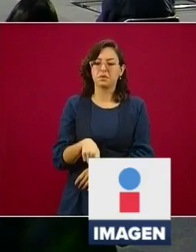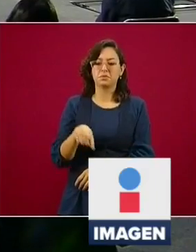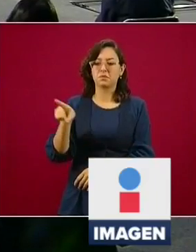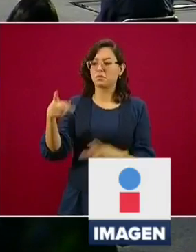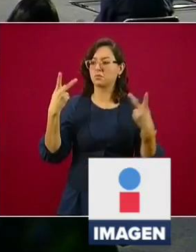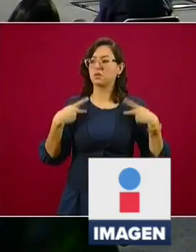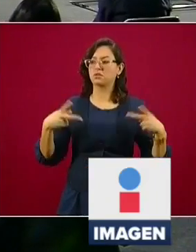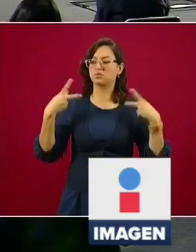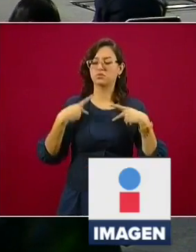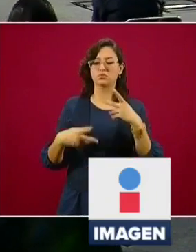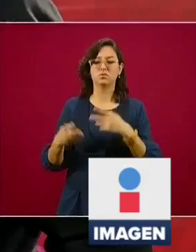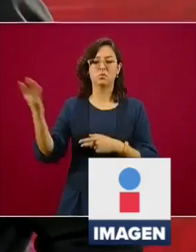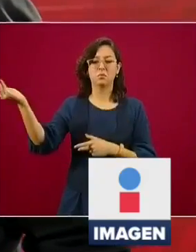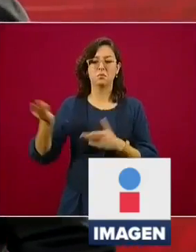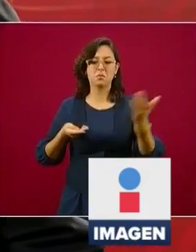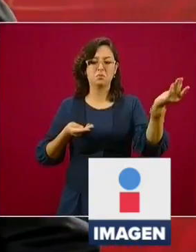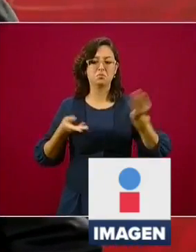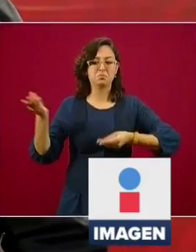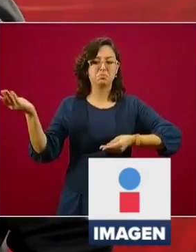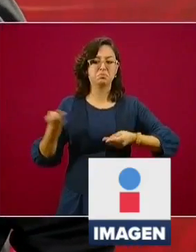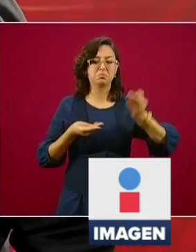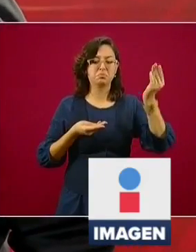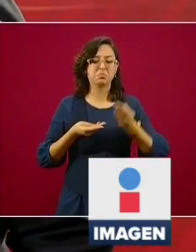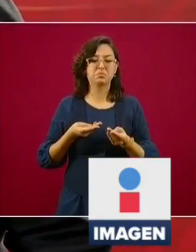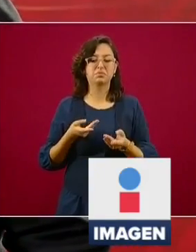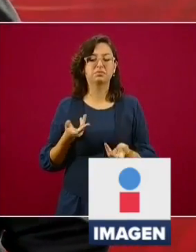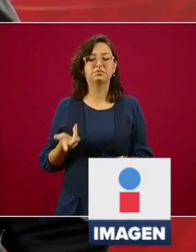cosas, de la estrategia que tienen